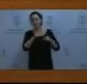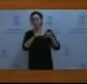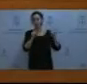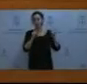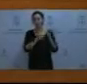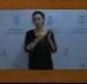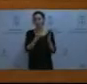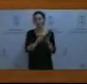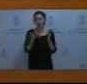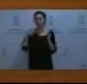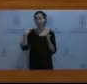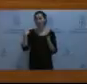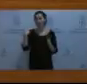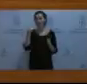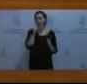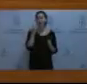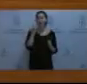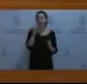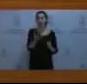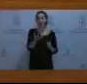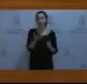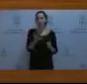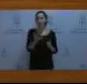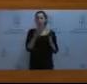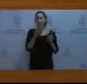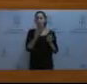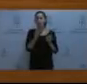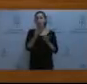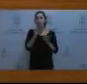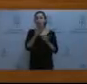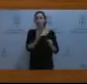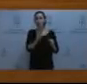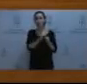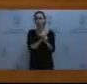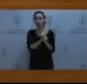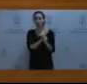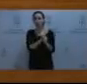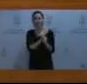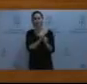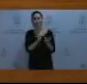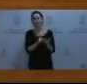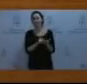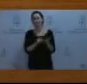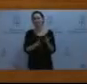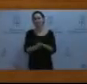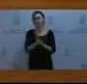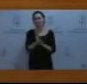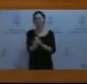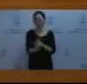hace un lustro, se ha parado sin remedio aquellas actividades y parece ser, de momento, que no tiene visos de continuar.